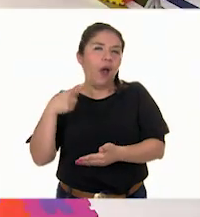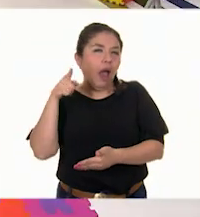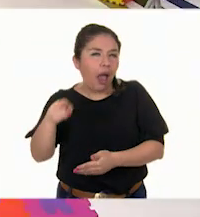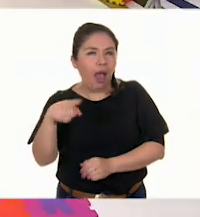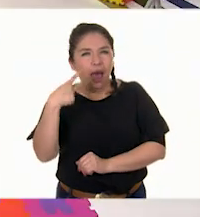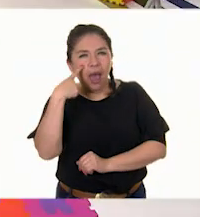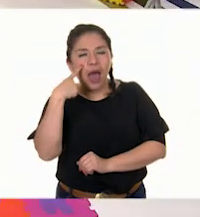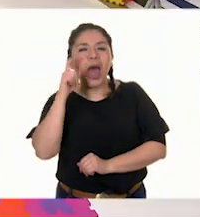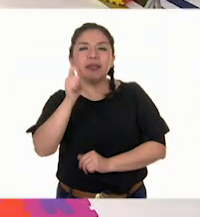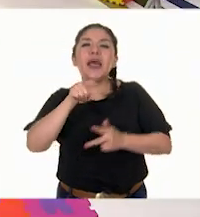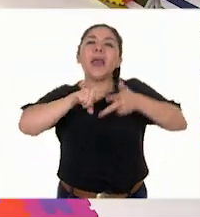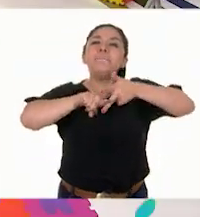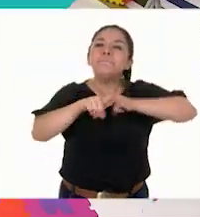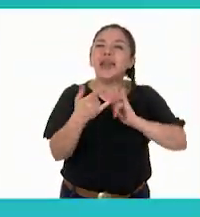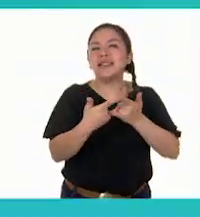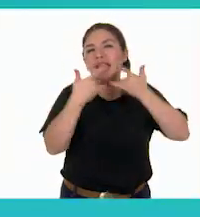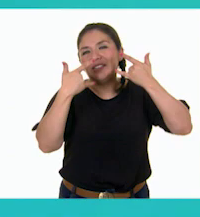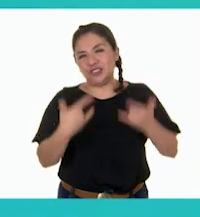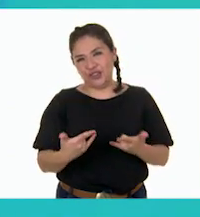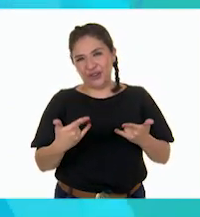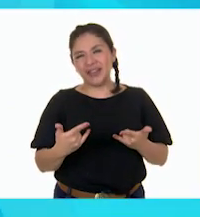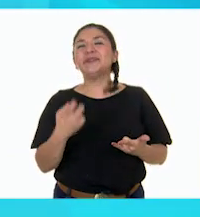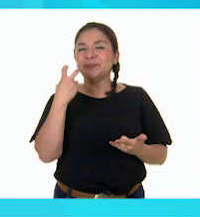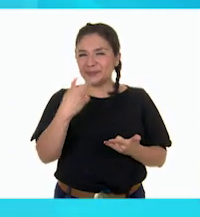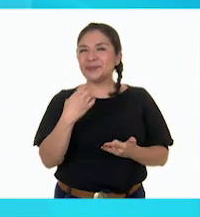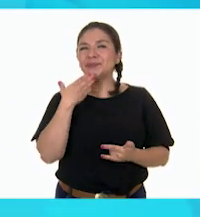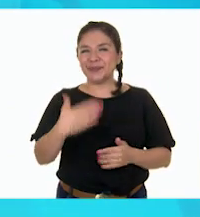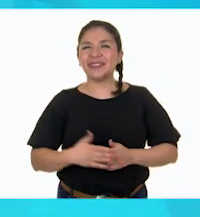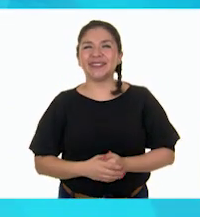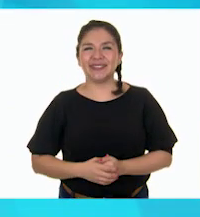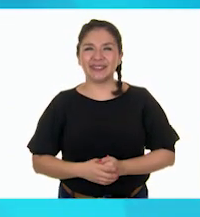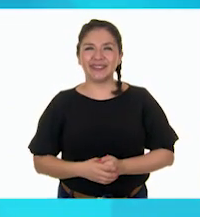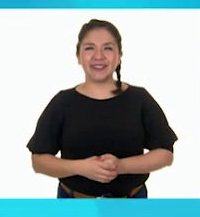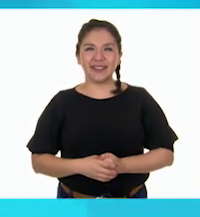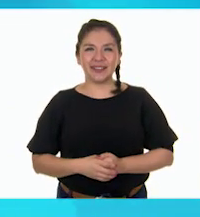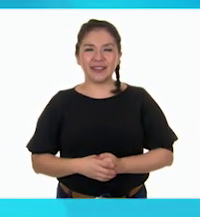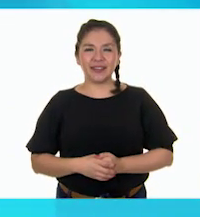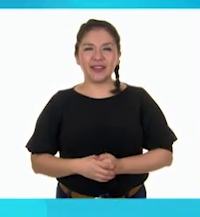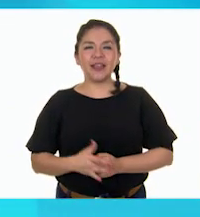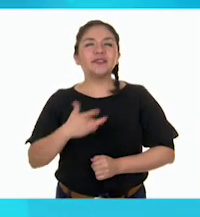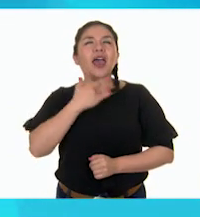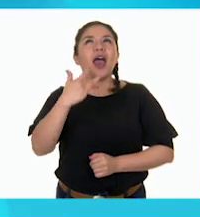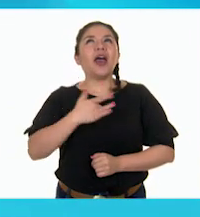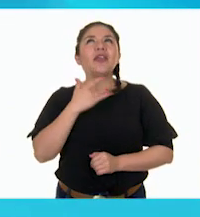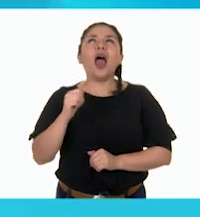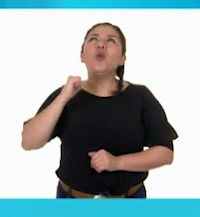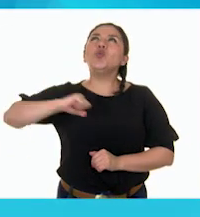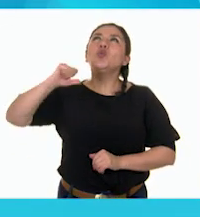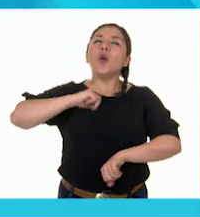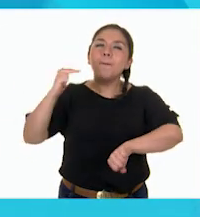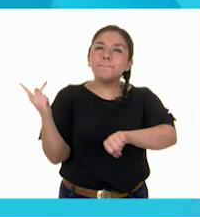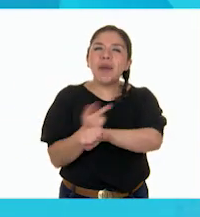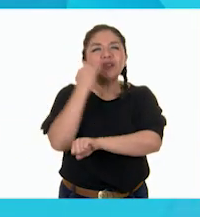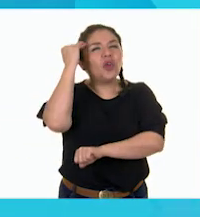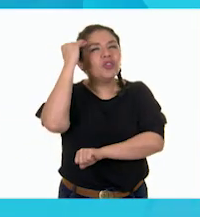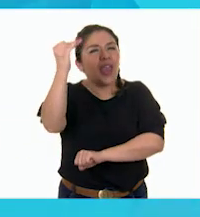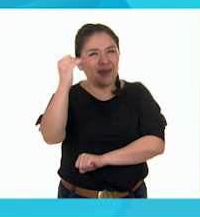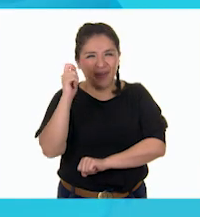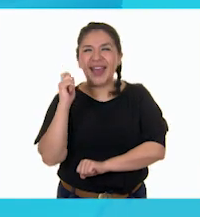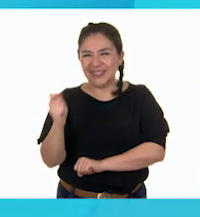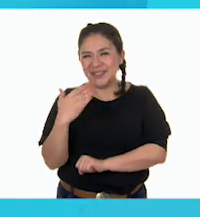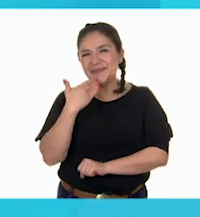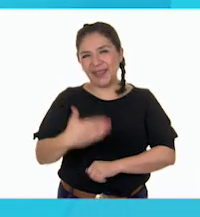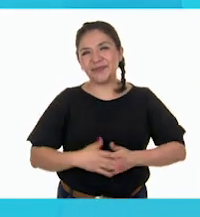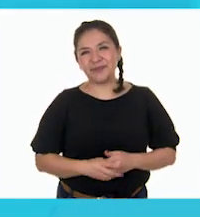Así se inicia, ¿no? Así se inicia. Perfecto. Nos ubica en un tiempo. Una frase inicial. Perfecto.